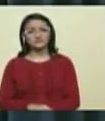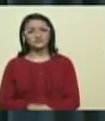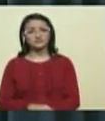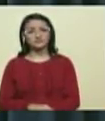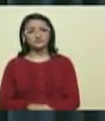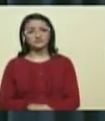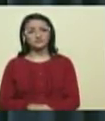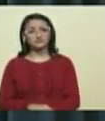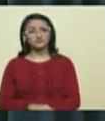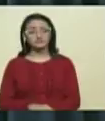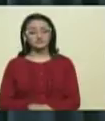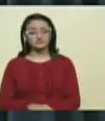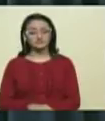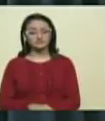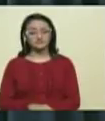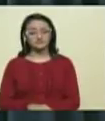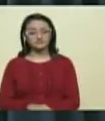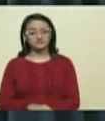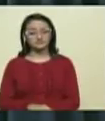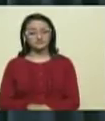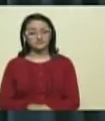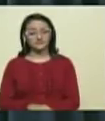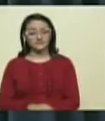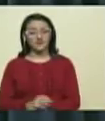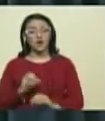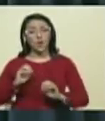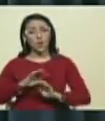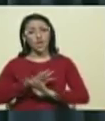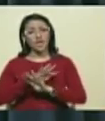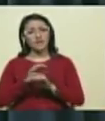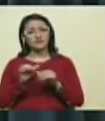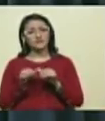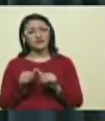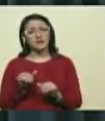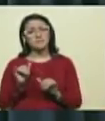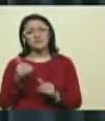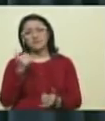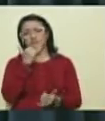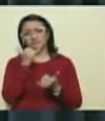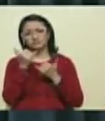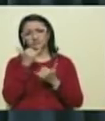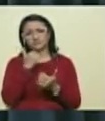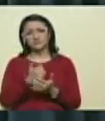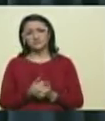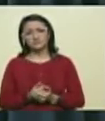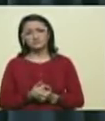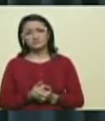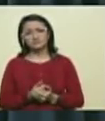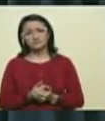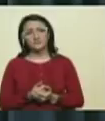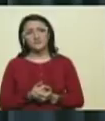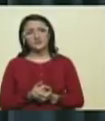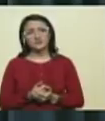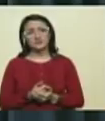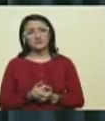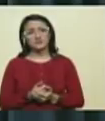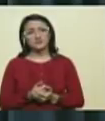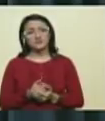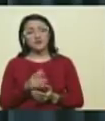América. Ya la OEA sigue teniendo los mismos defectos, pero afortunadamente ya no es